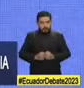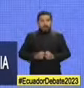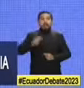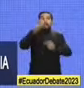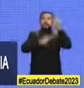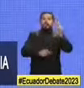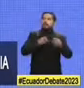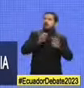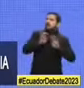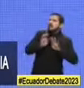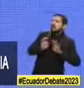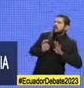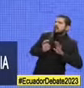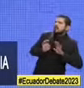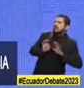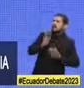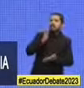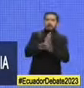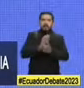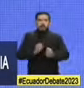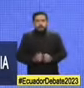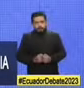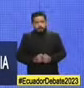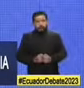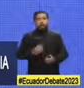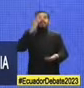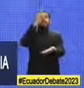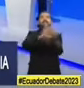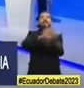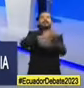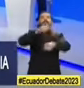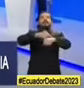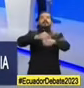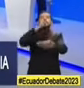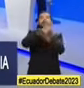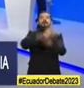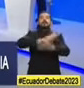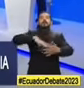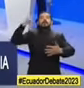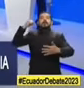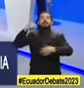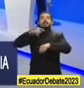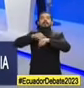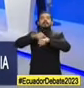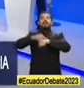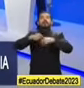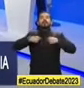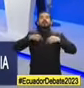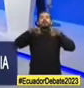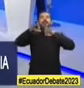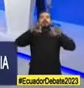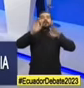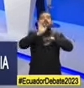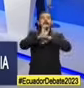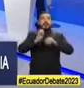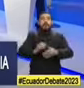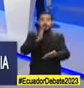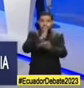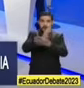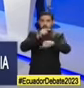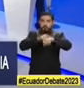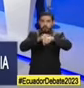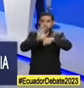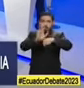pueblo ecuatoriano, y no me interrumpan. Siempre y cuando, y además, candidata, que me paren en el tiempo que es, porque me están robando tiempo que yo tengo que informarle al pueblo ecuatoriano. Está detenido el tiempo,